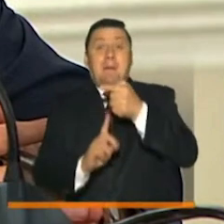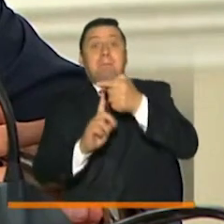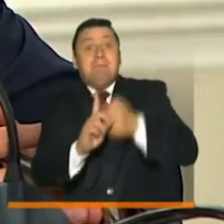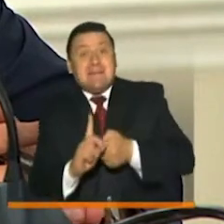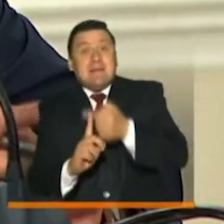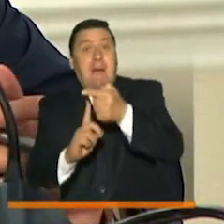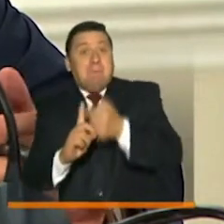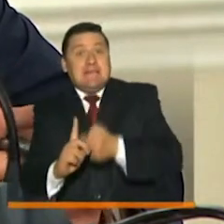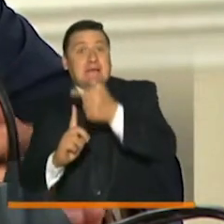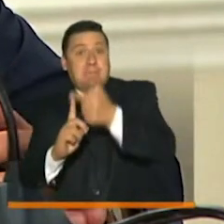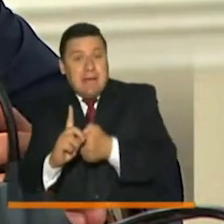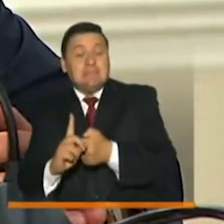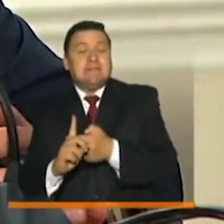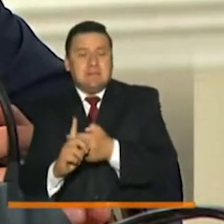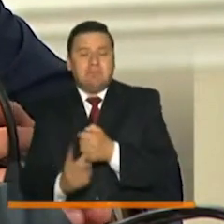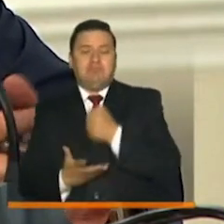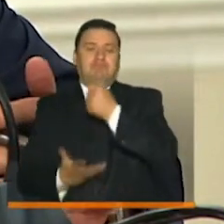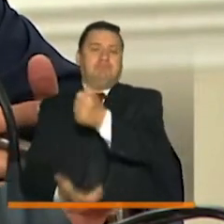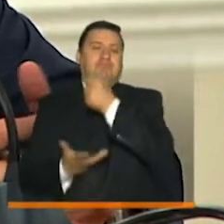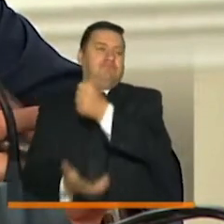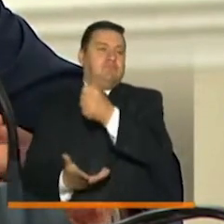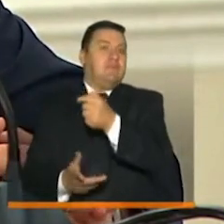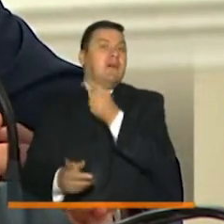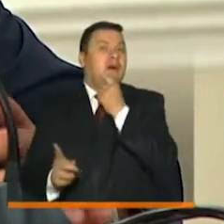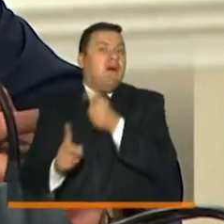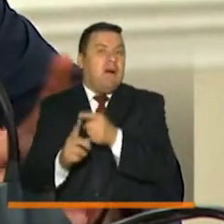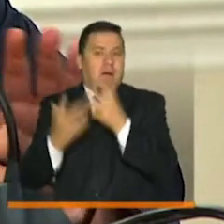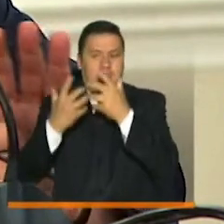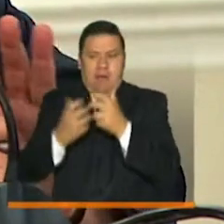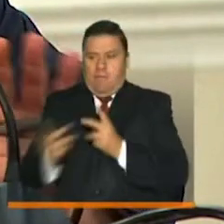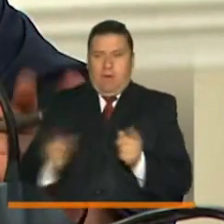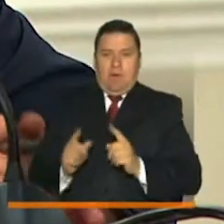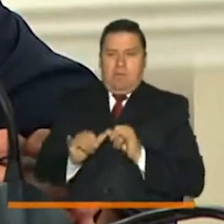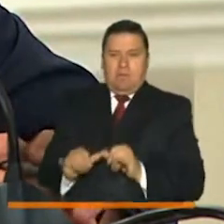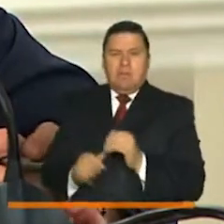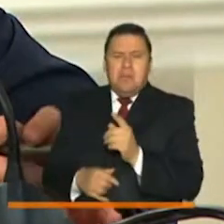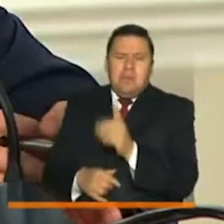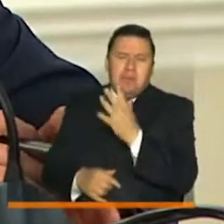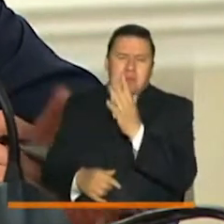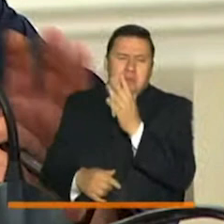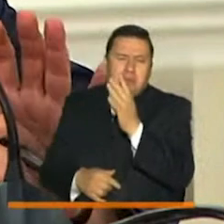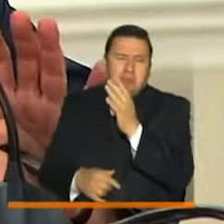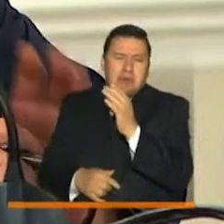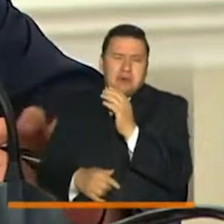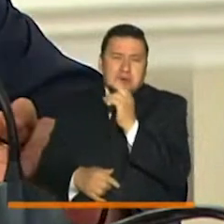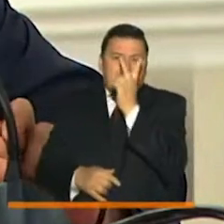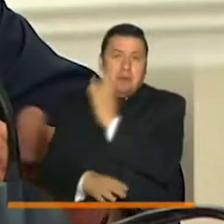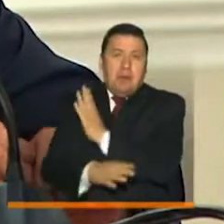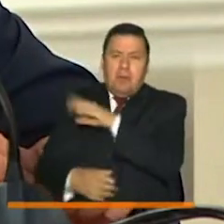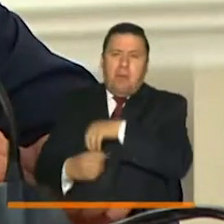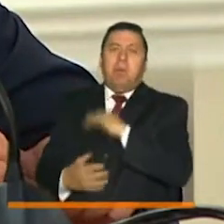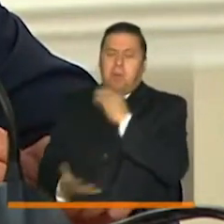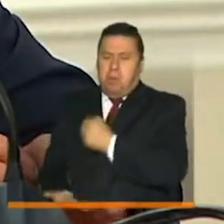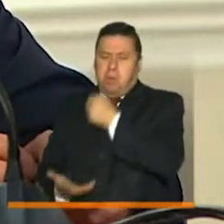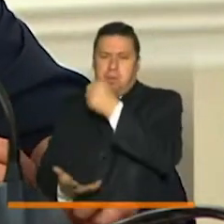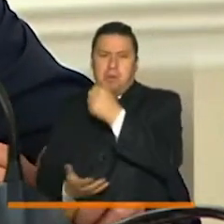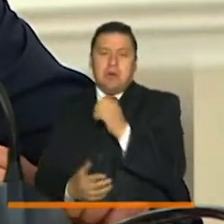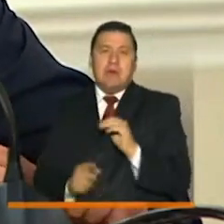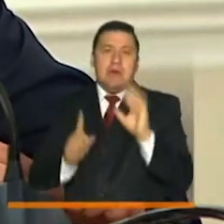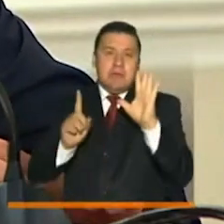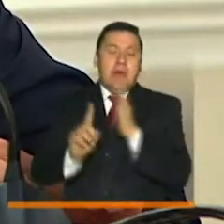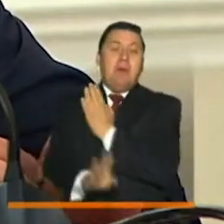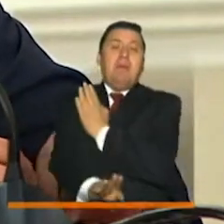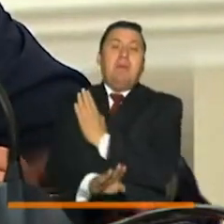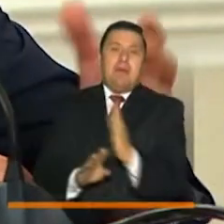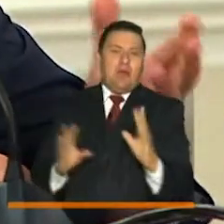vamos a inyectarle a las empresas para mantener el trabajo alrededor de 2 billones de pesos, con lo cual estamos comprometiendo cerca de 6 billones